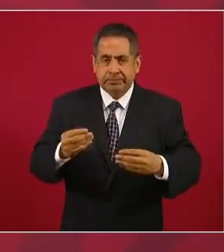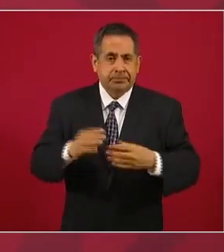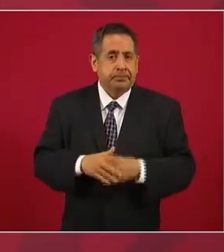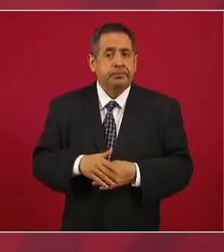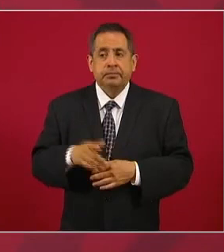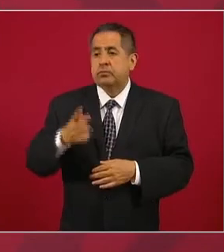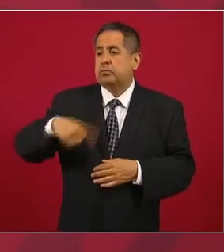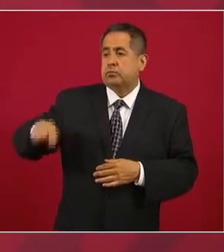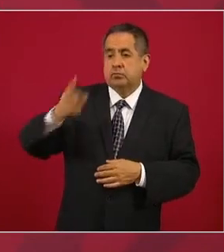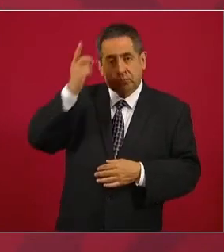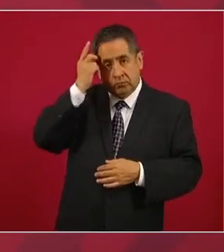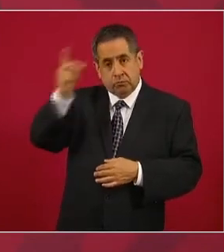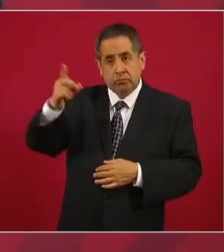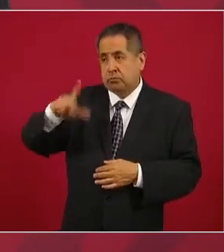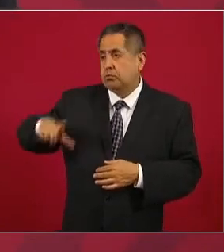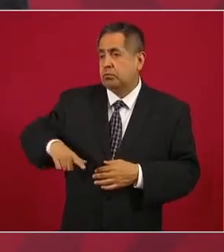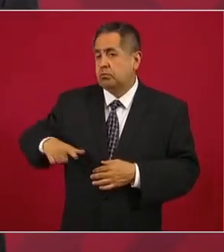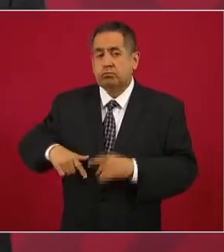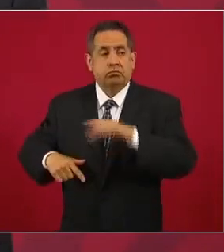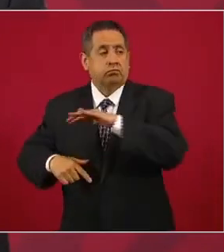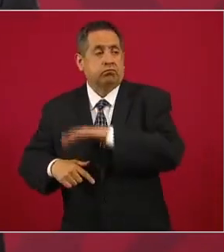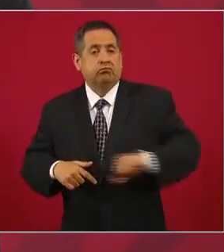de los bienes públicos,